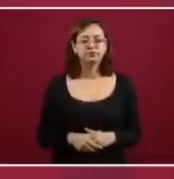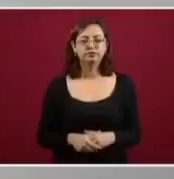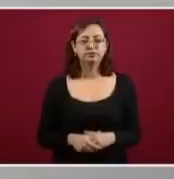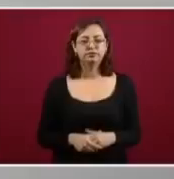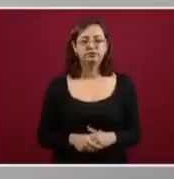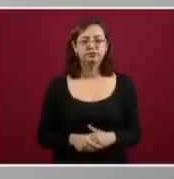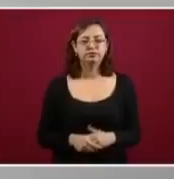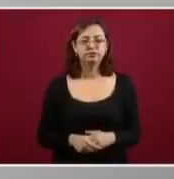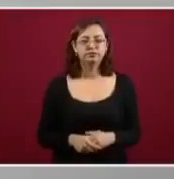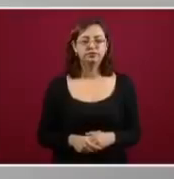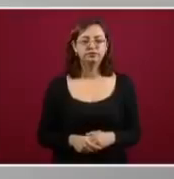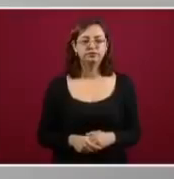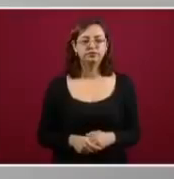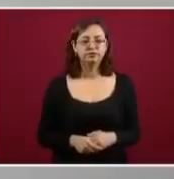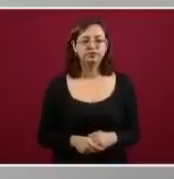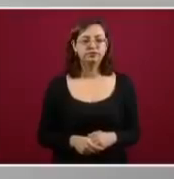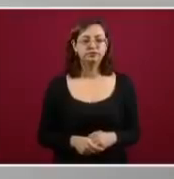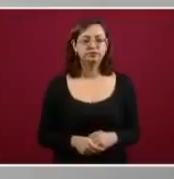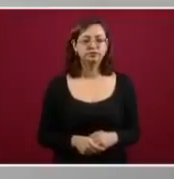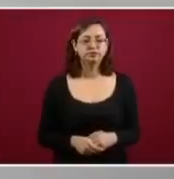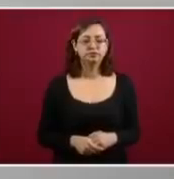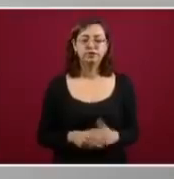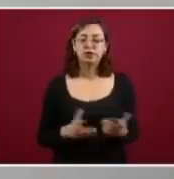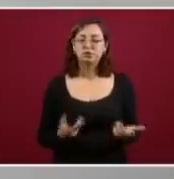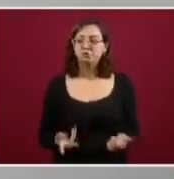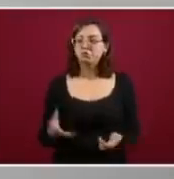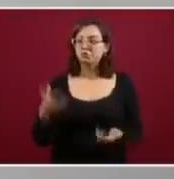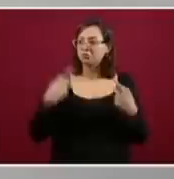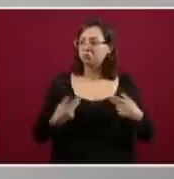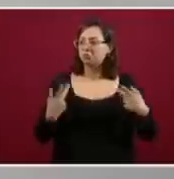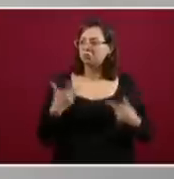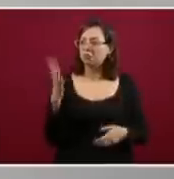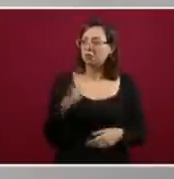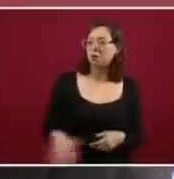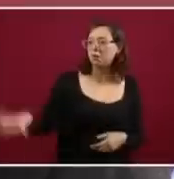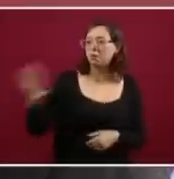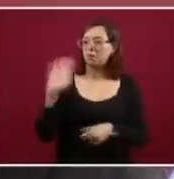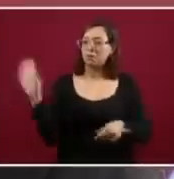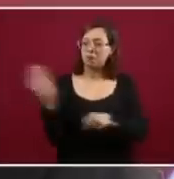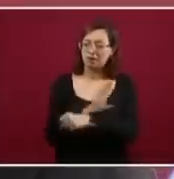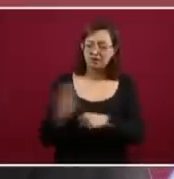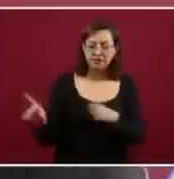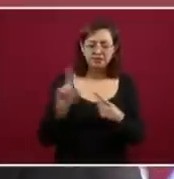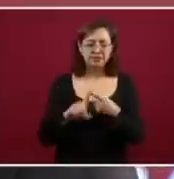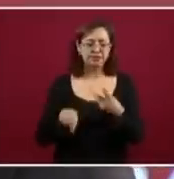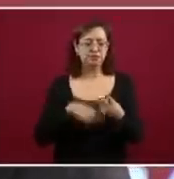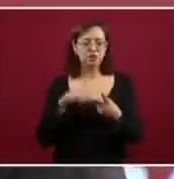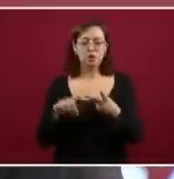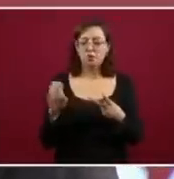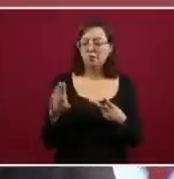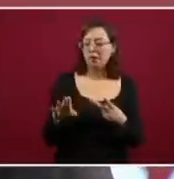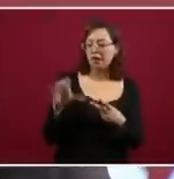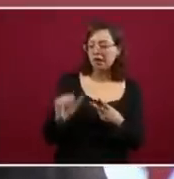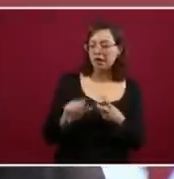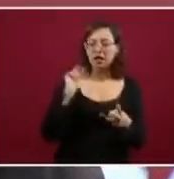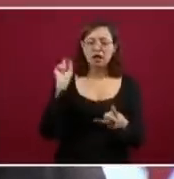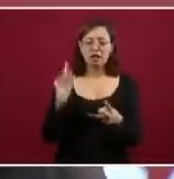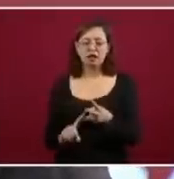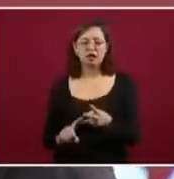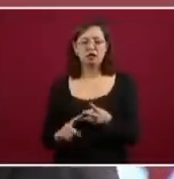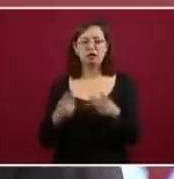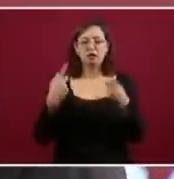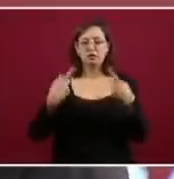en cuanto a beneficios becas apoyo a los adultos